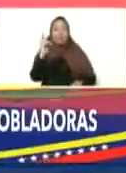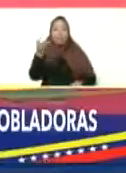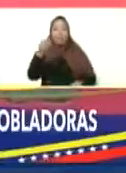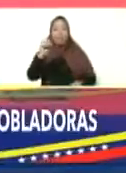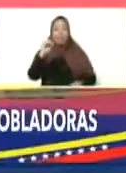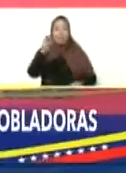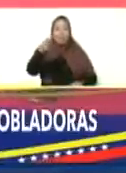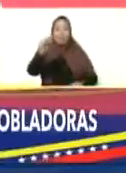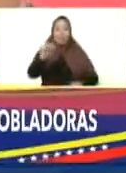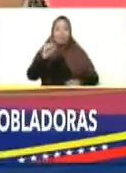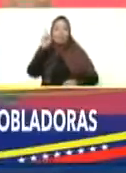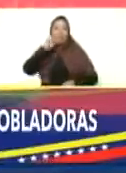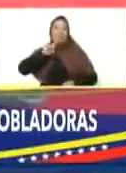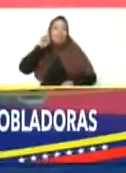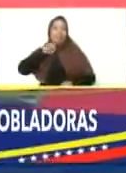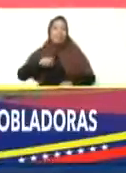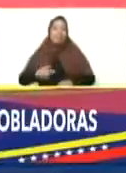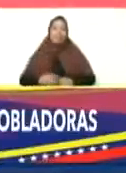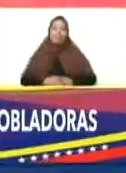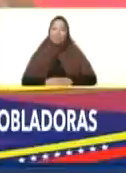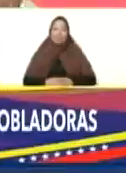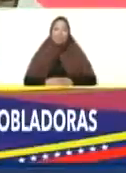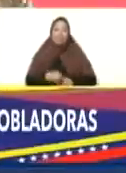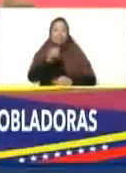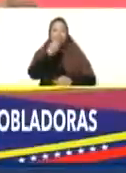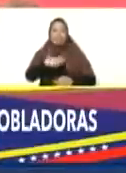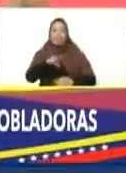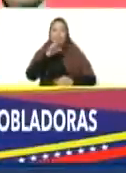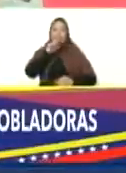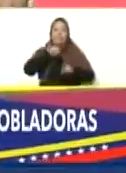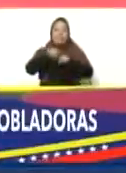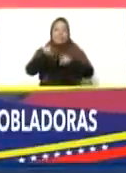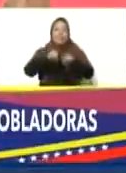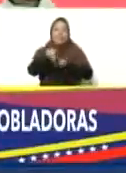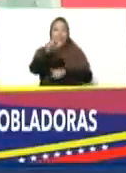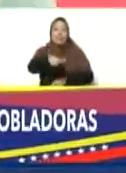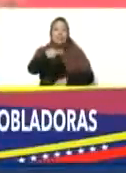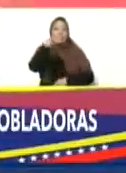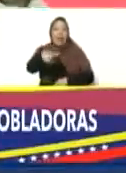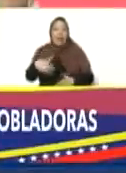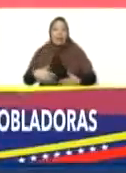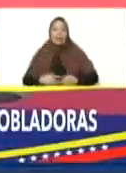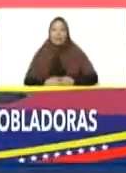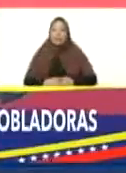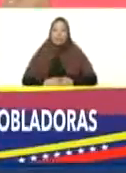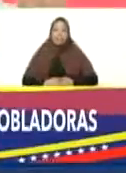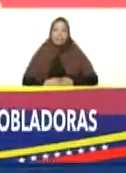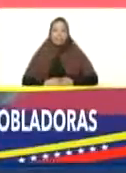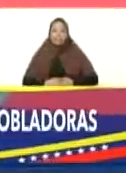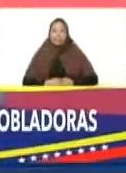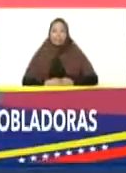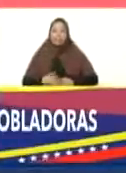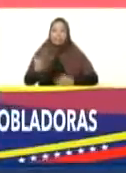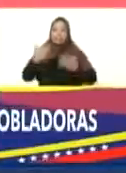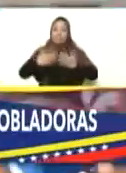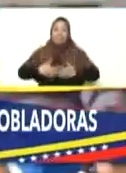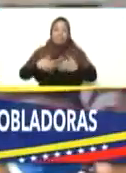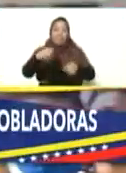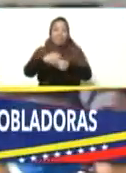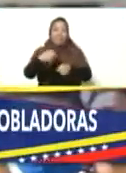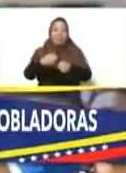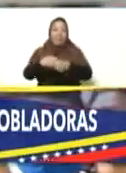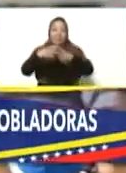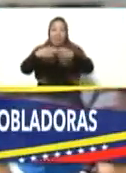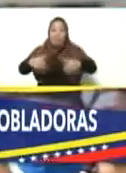una buena propuesta y en un buen comentario sino que se convierta en un proyecto industrial bien esto tiene